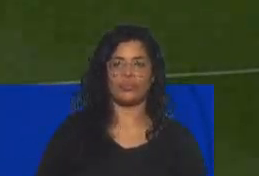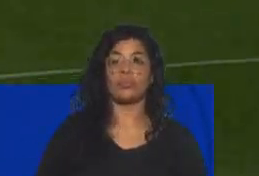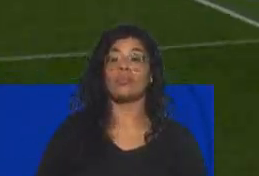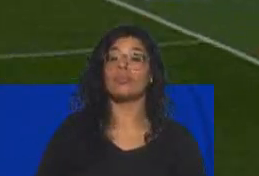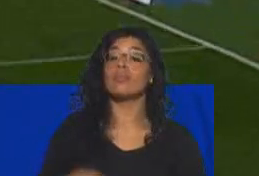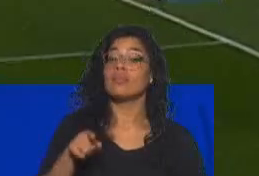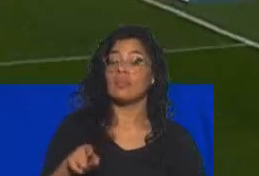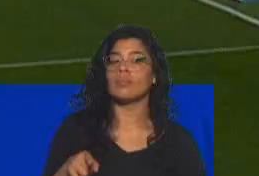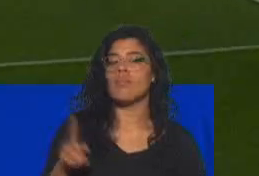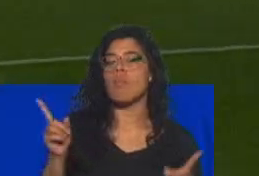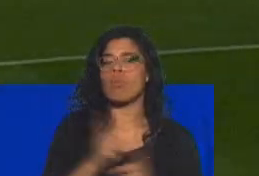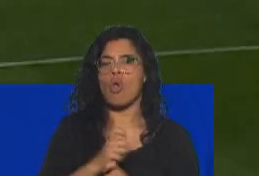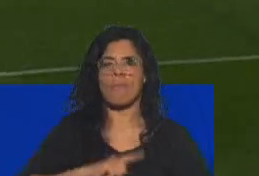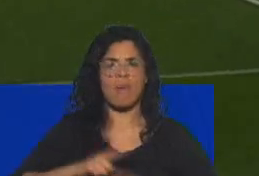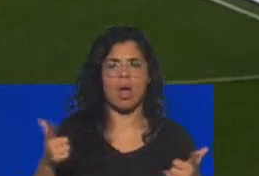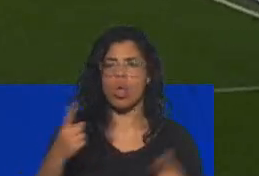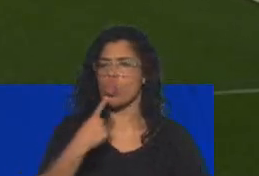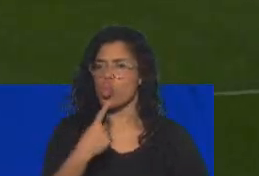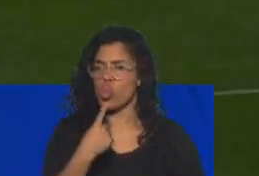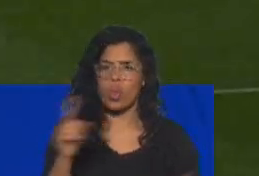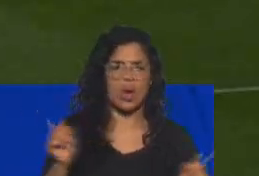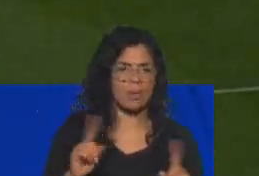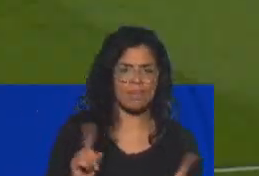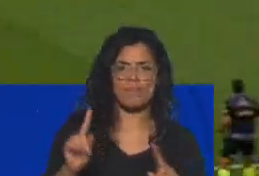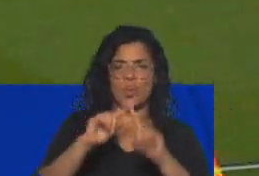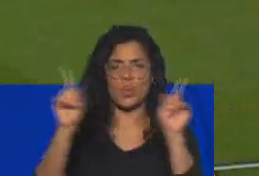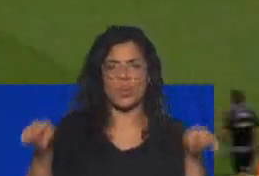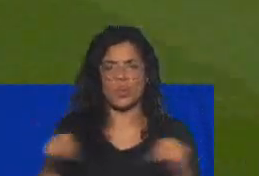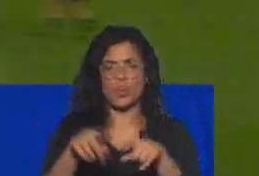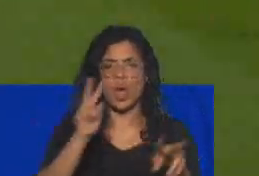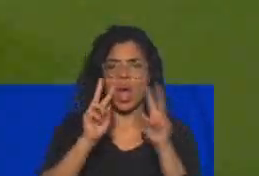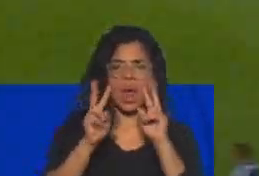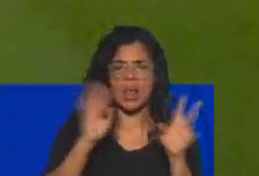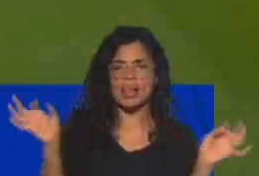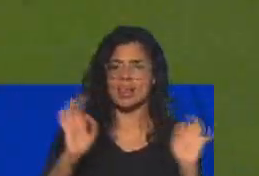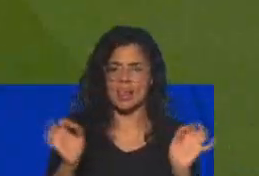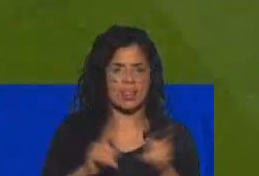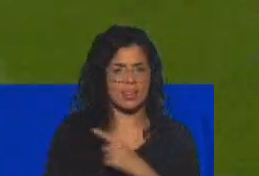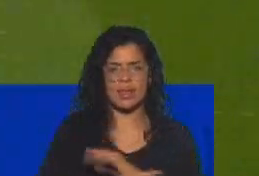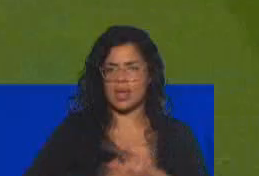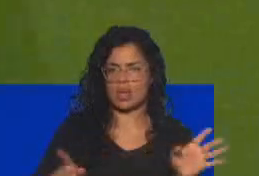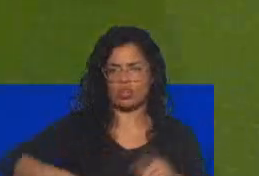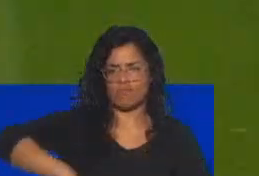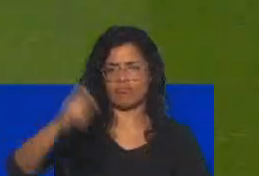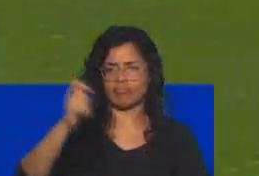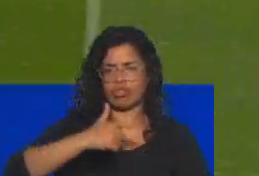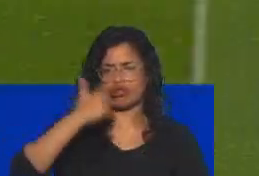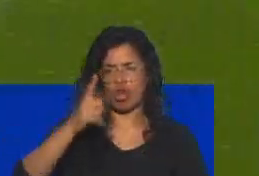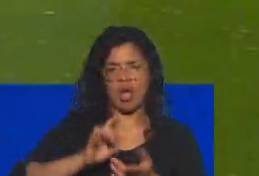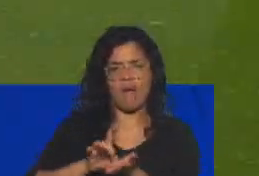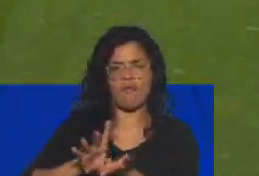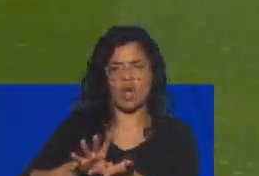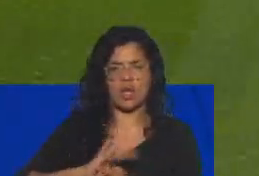acá no se trata ni de dudas, ni de revisar en el VAR. Roja directa, afuera Rébola y en el partido, en